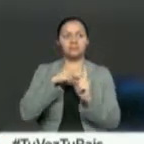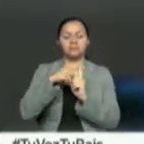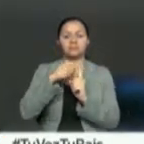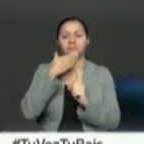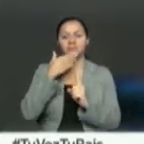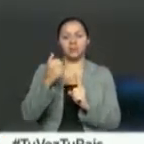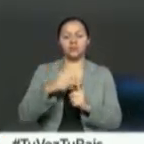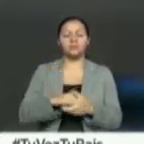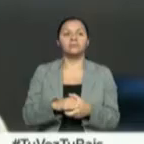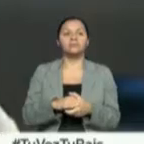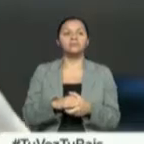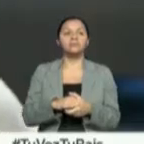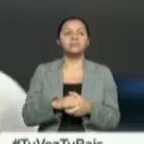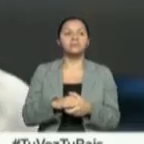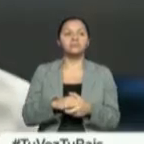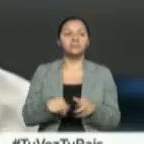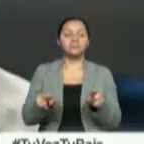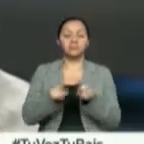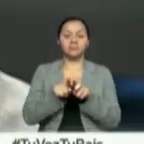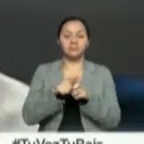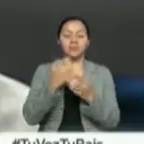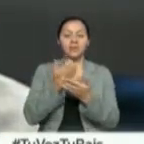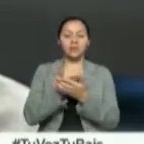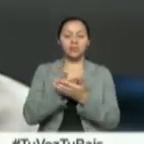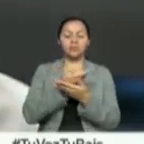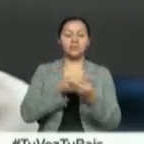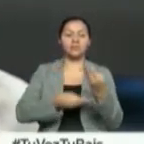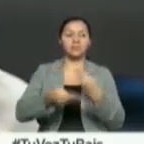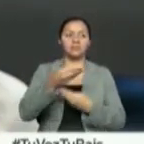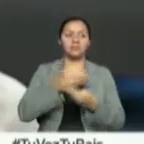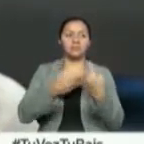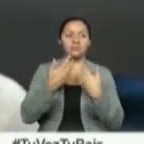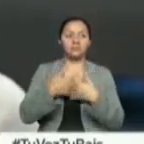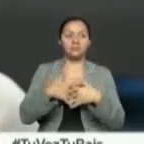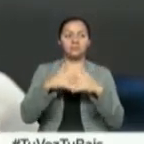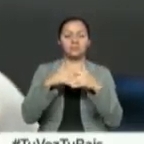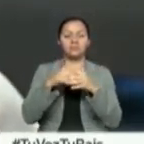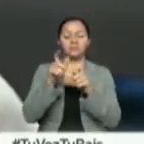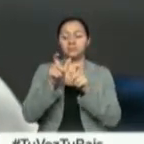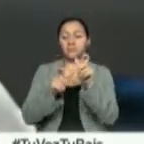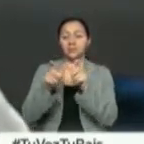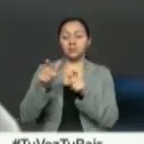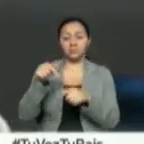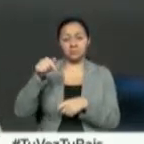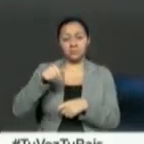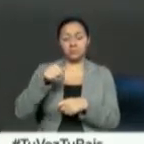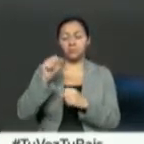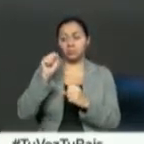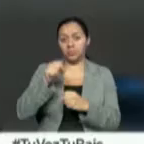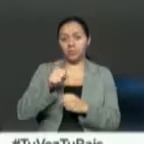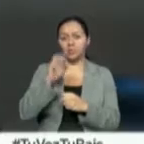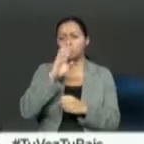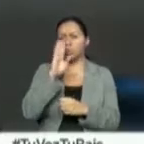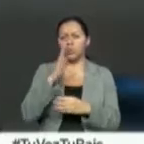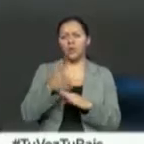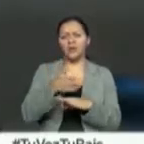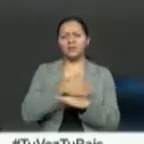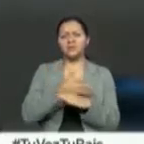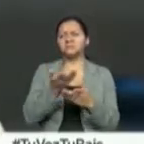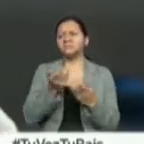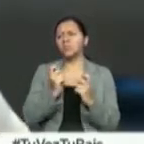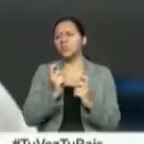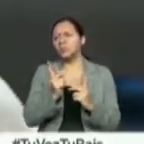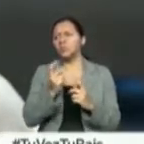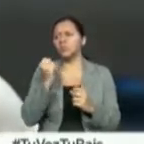puedan mirar como la economía se reactiva hasta de las personas que nunca tienen la